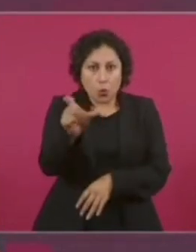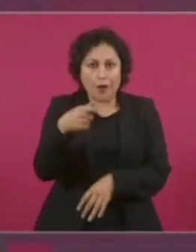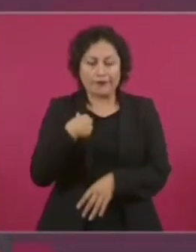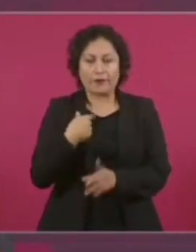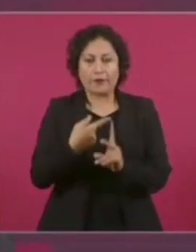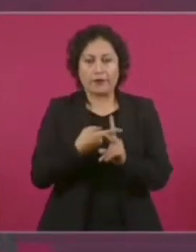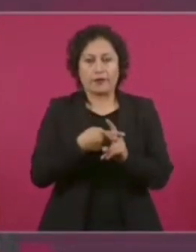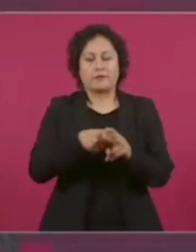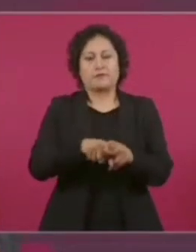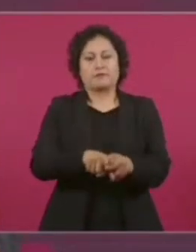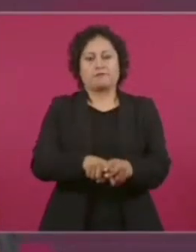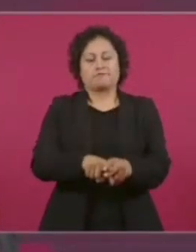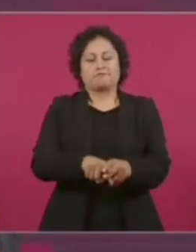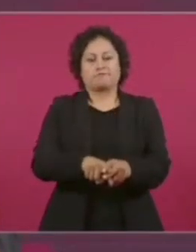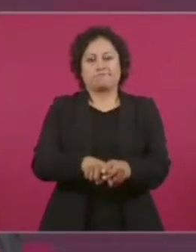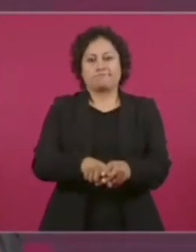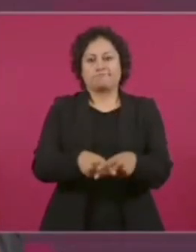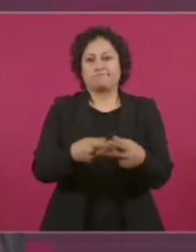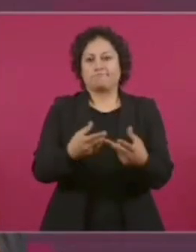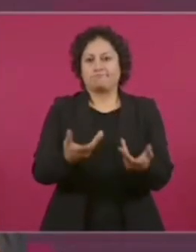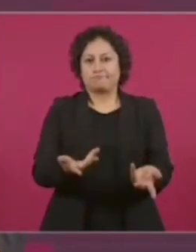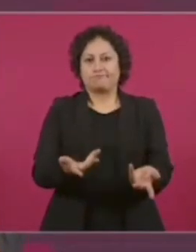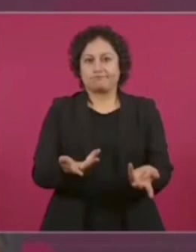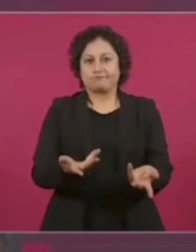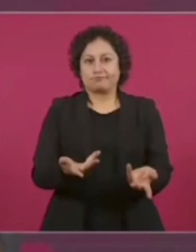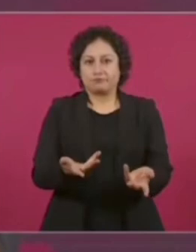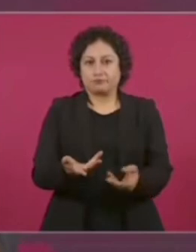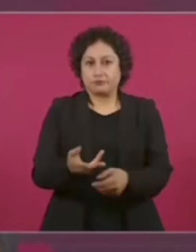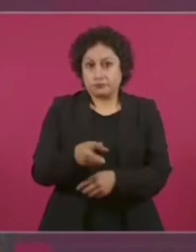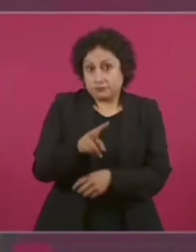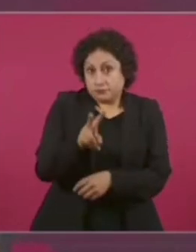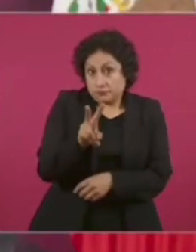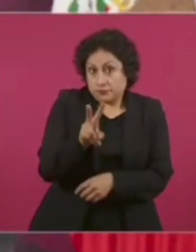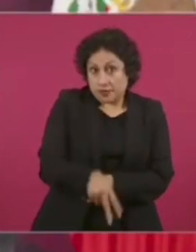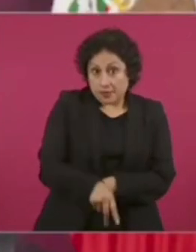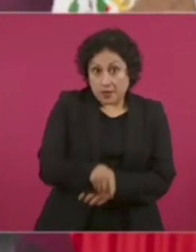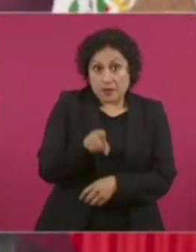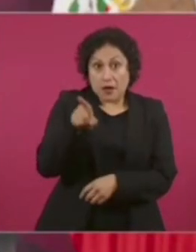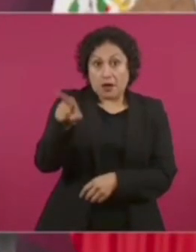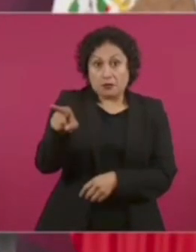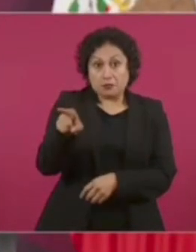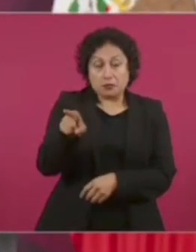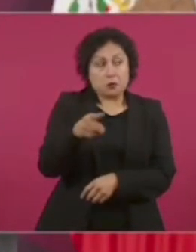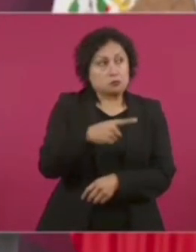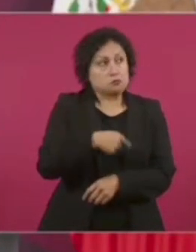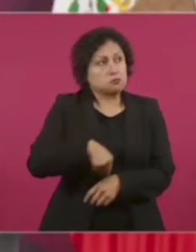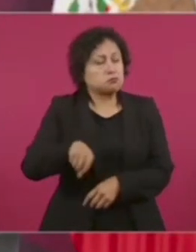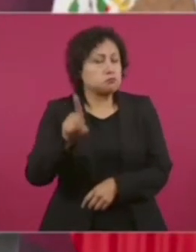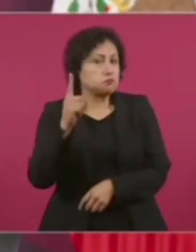No, y tiene fama, buena fama.